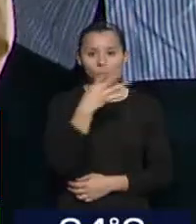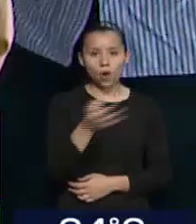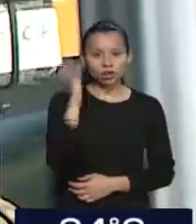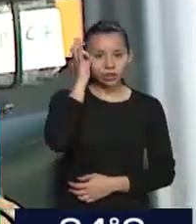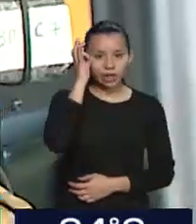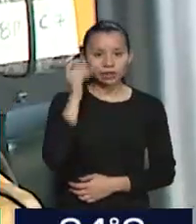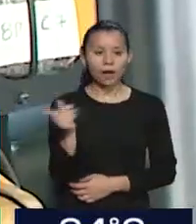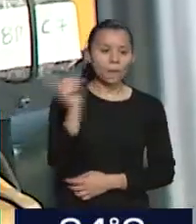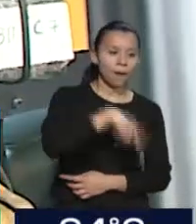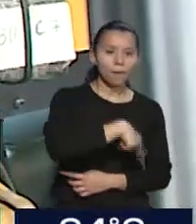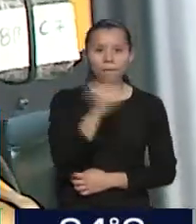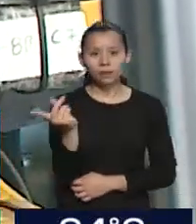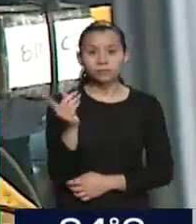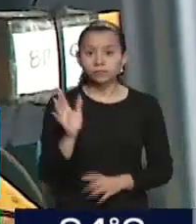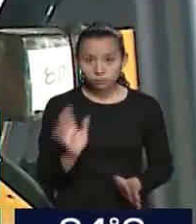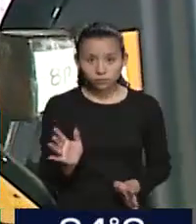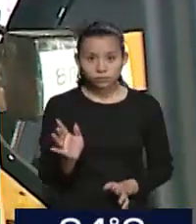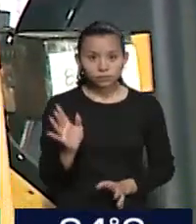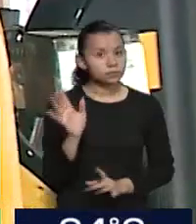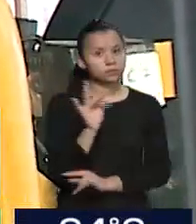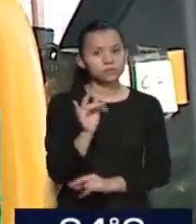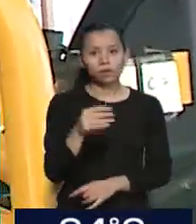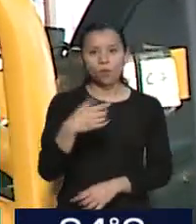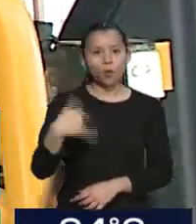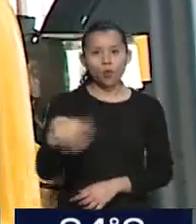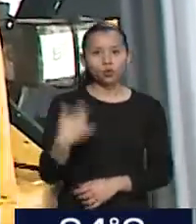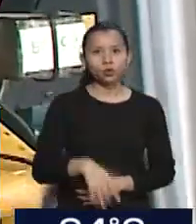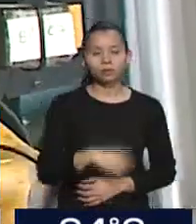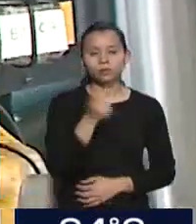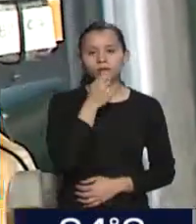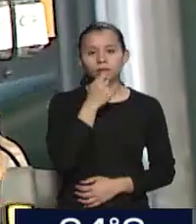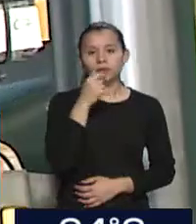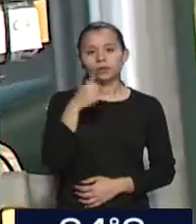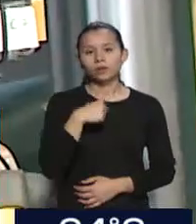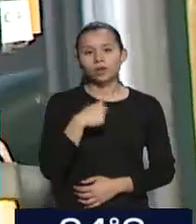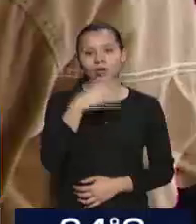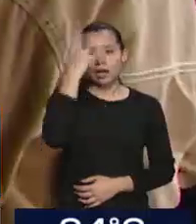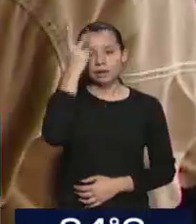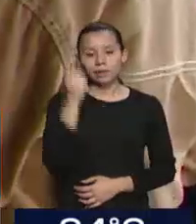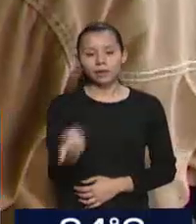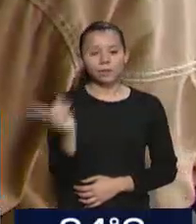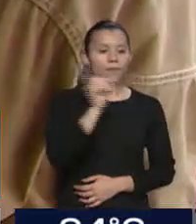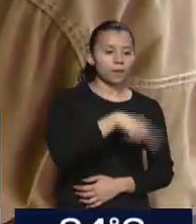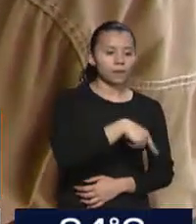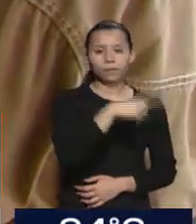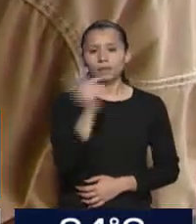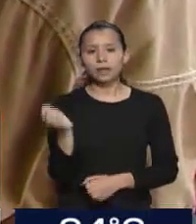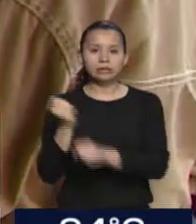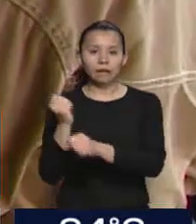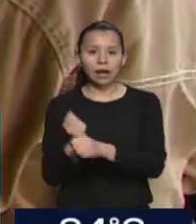1000 pesos. Yo vuelvo a San Martín a ver a mis padres y a trabajar, entonces lo que yo trabajo en el fin de semana lo